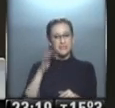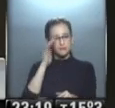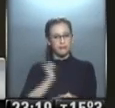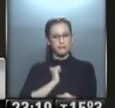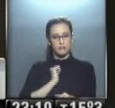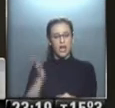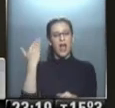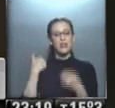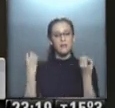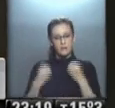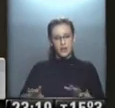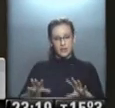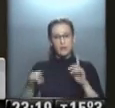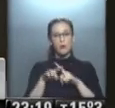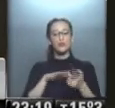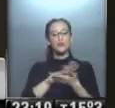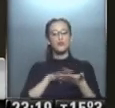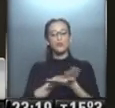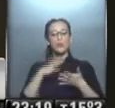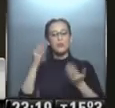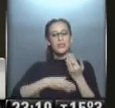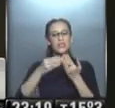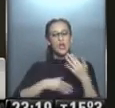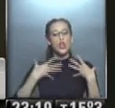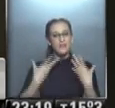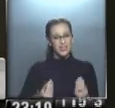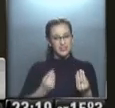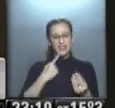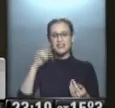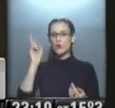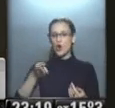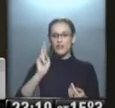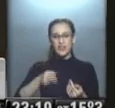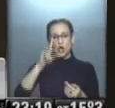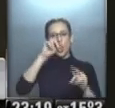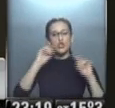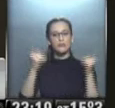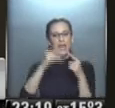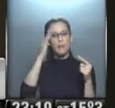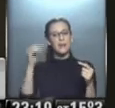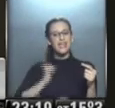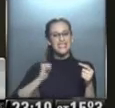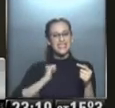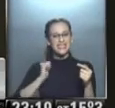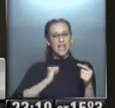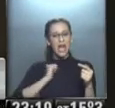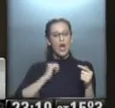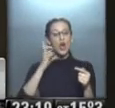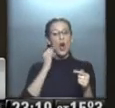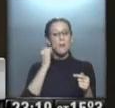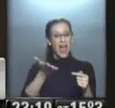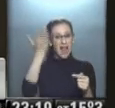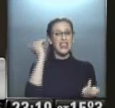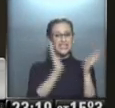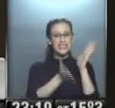causa iniciada contra una resolución del Ministerio de Defensa que prohíbe que los hospitales militares atiendan a los represores